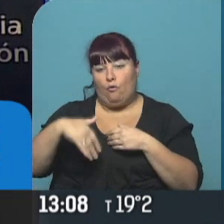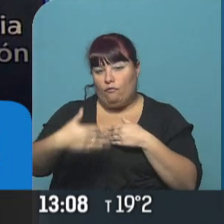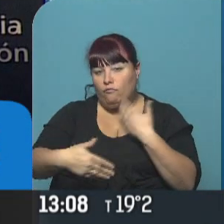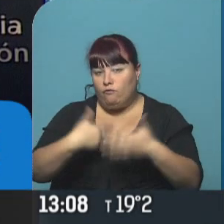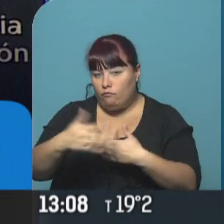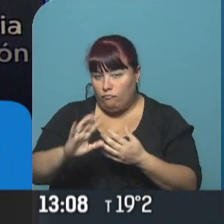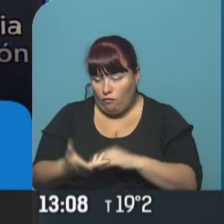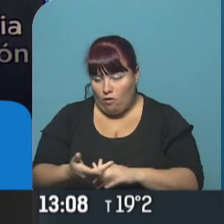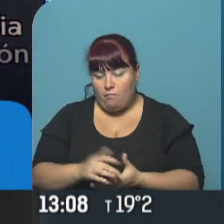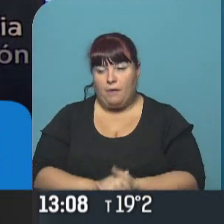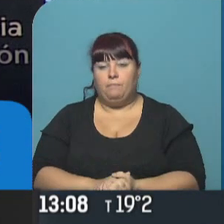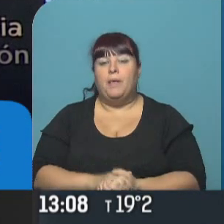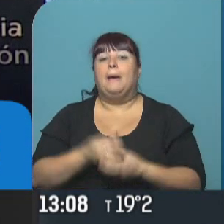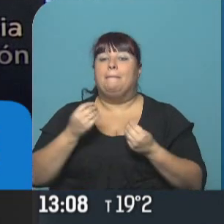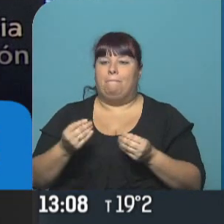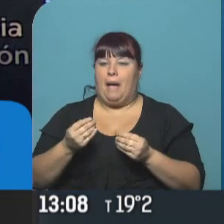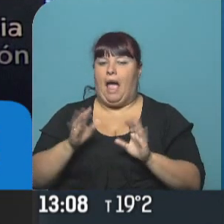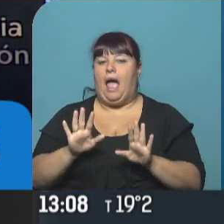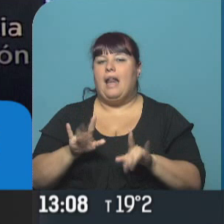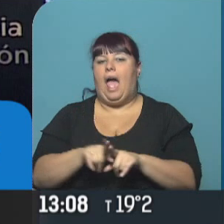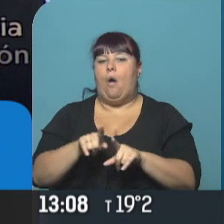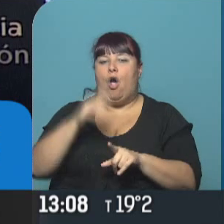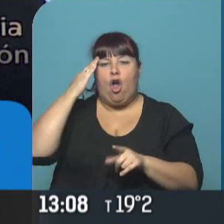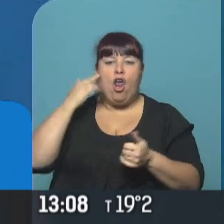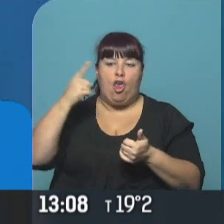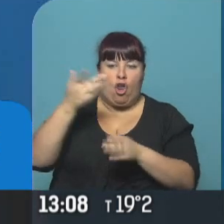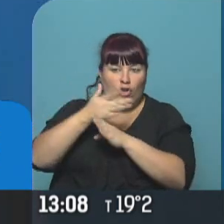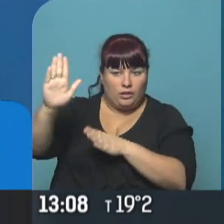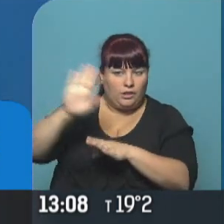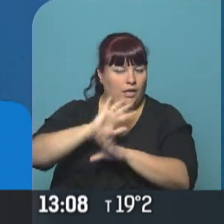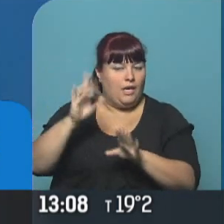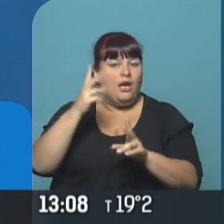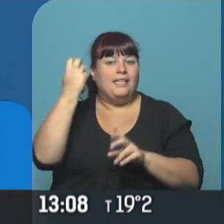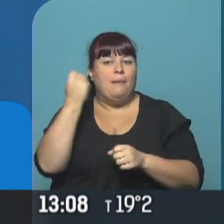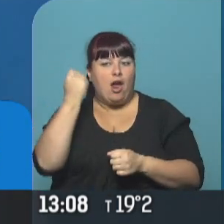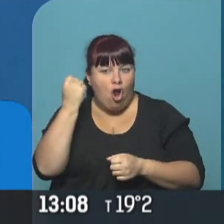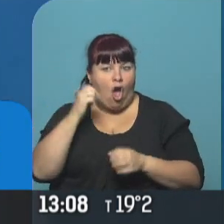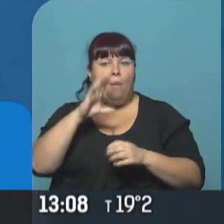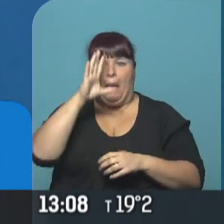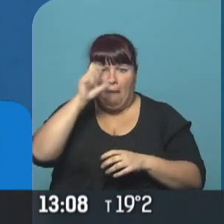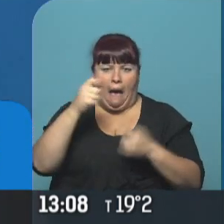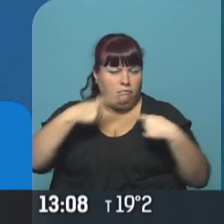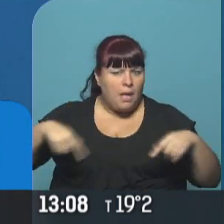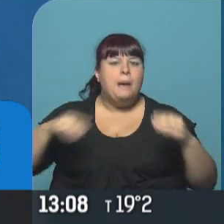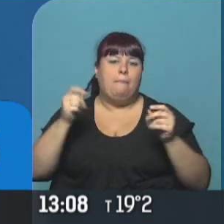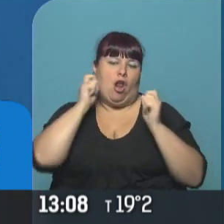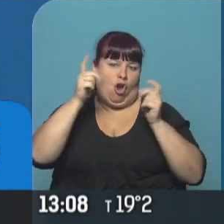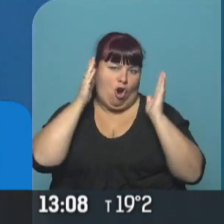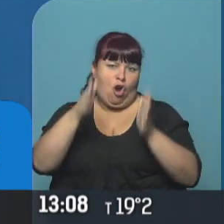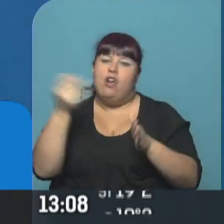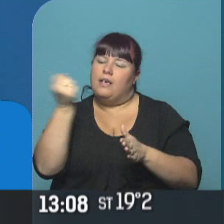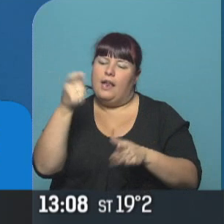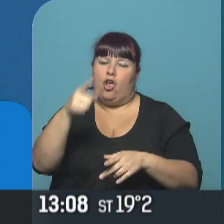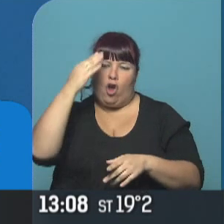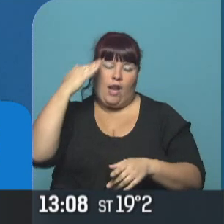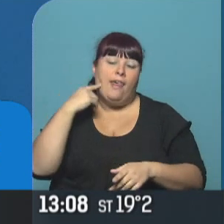hacer para aislar a Corea del Norte de forma económica y diplomática para lograr el objetivo de